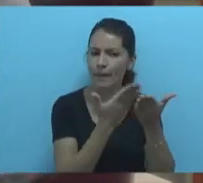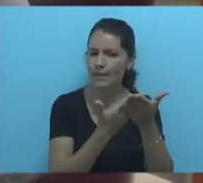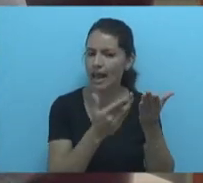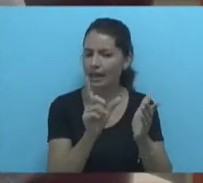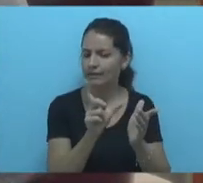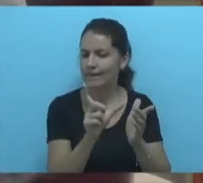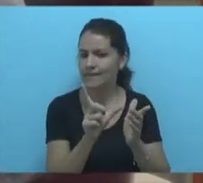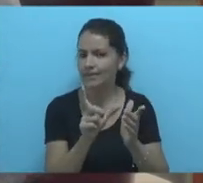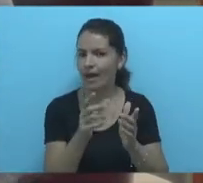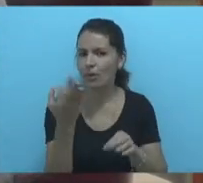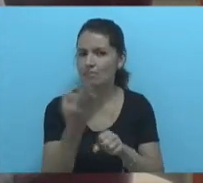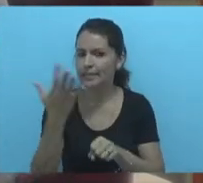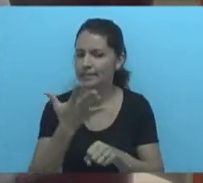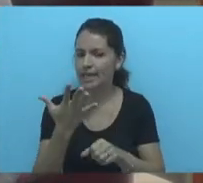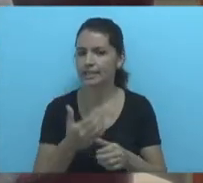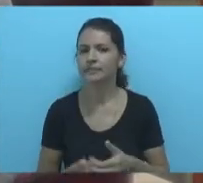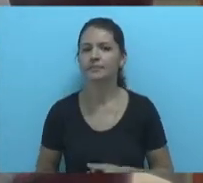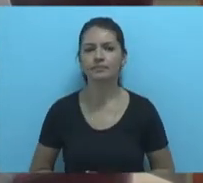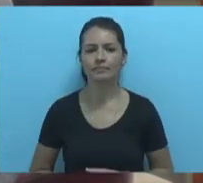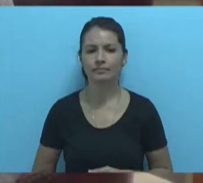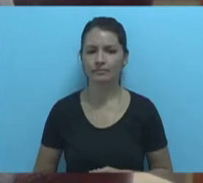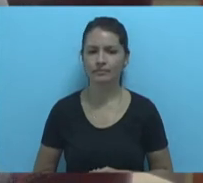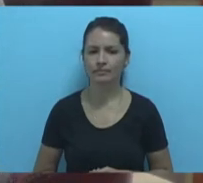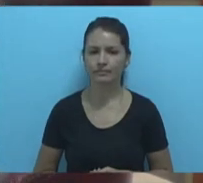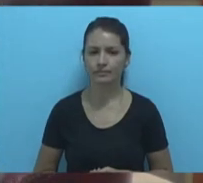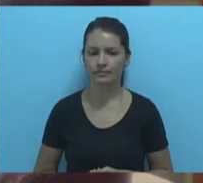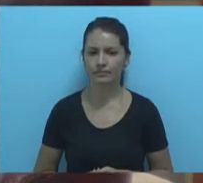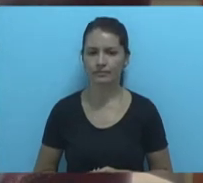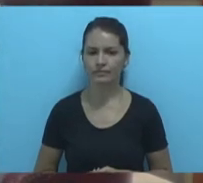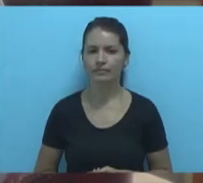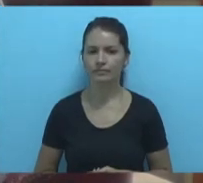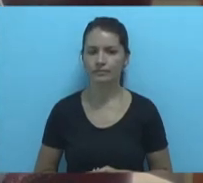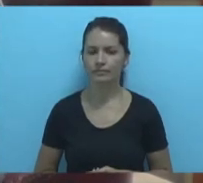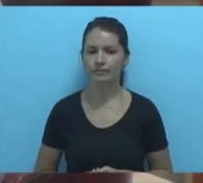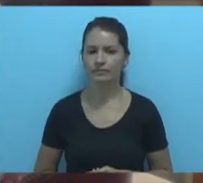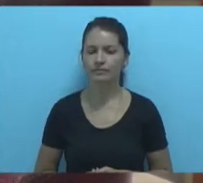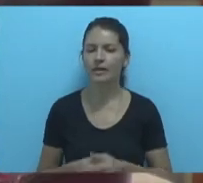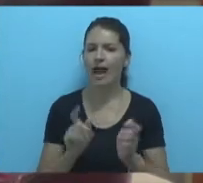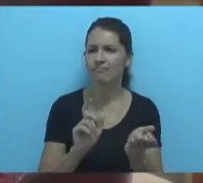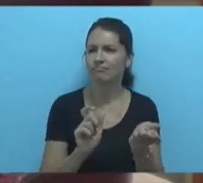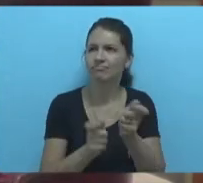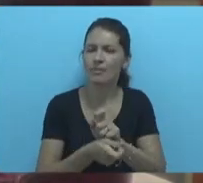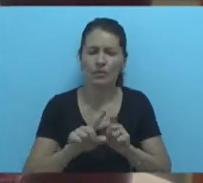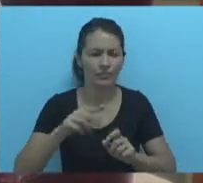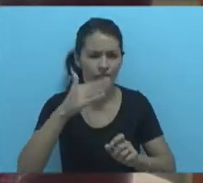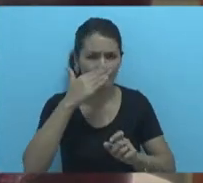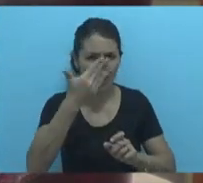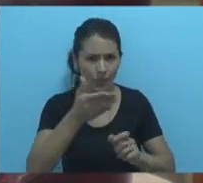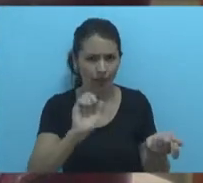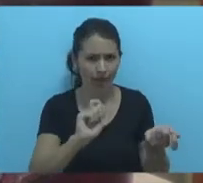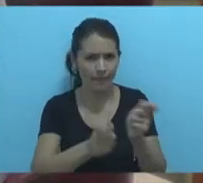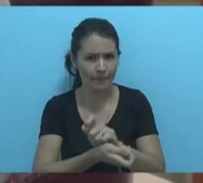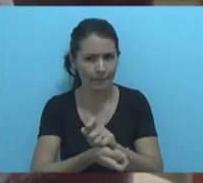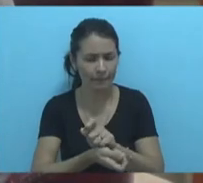de esta ciudad, y luego se adoptó también a nivel provincial, la necesidad de darle estatus jurídico. Yo digo, en este proceso la ley viene a